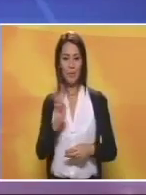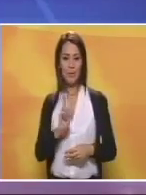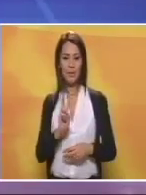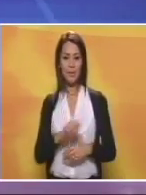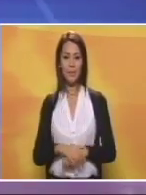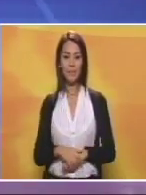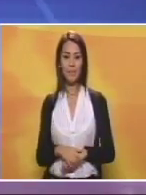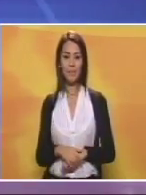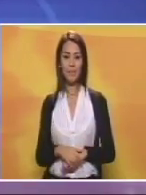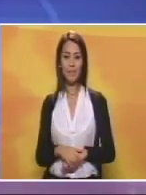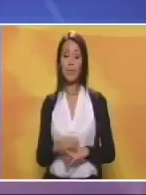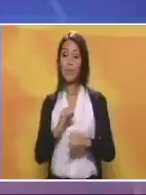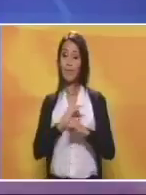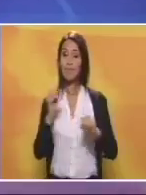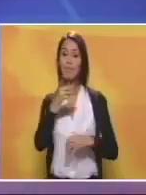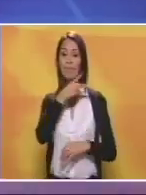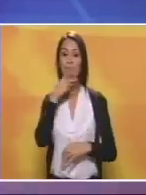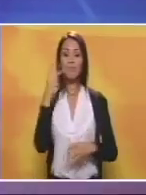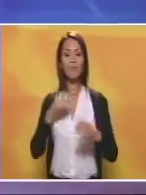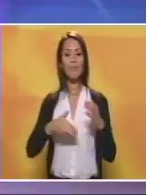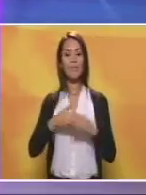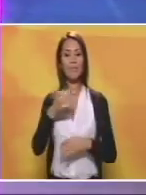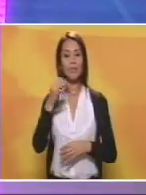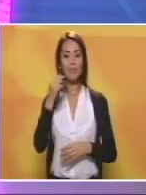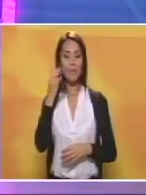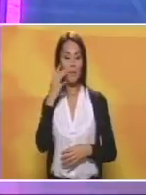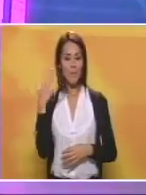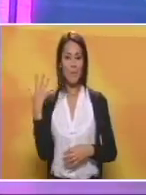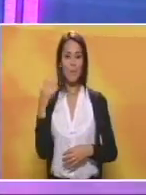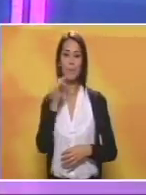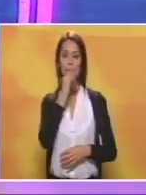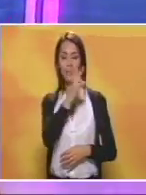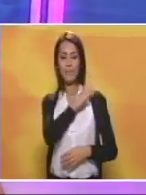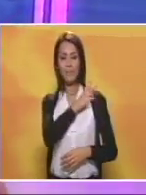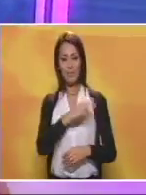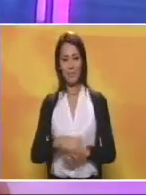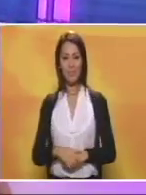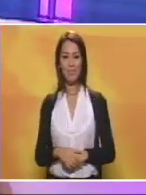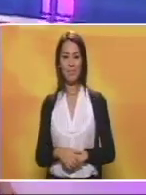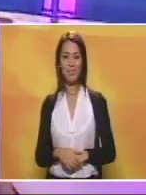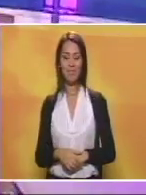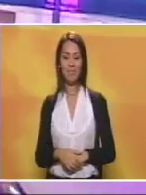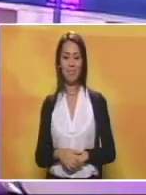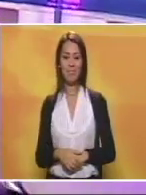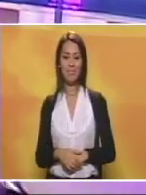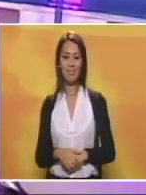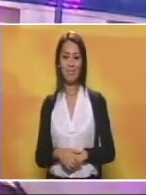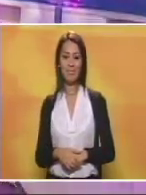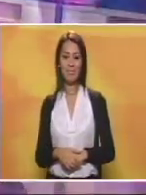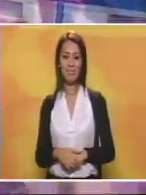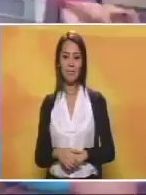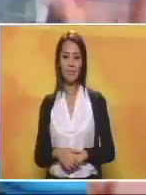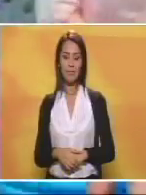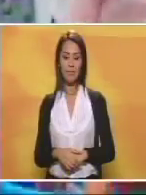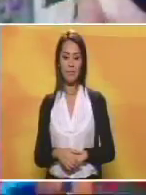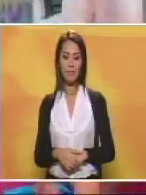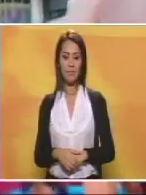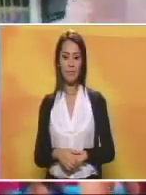de Daniel Durán. Así llegamos al final. Soy Carilis Cuadros y los espero en una próxima emisión de Estrenos y Estrellas por su noticiero Venevisión.